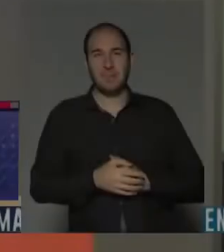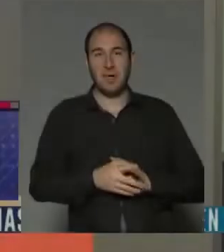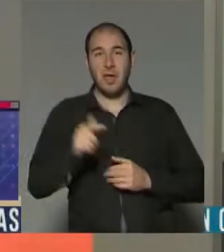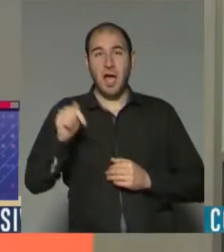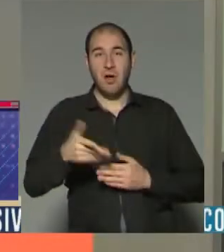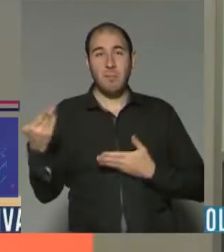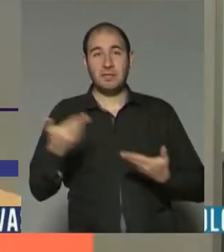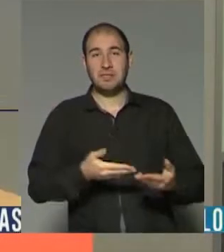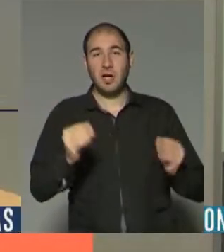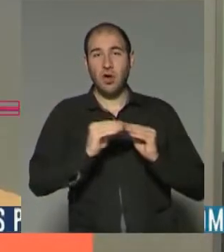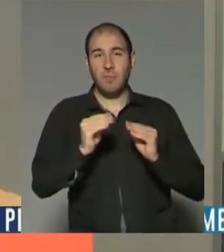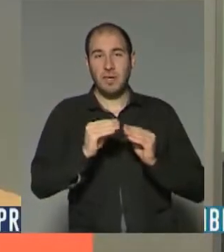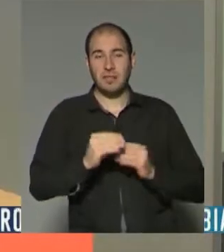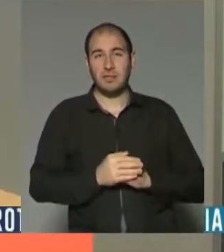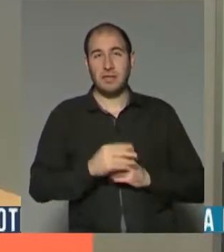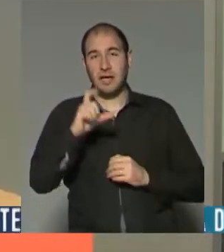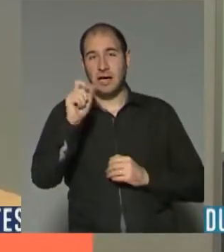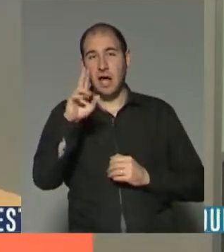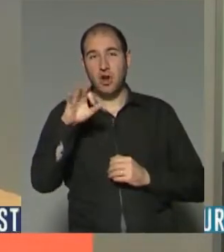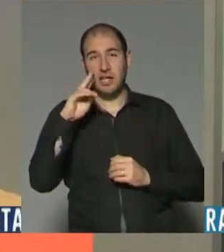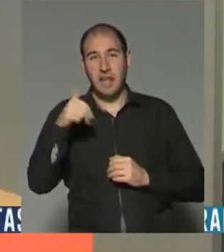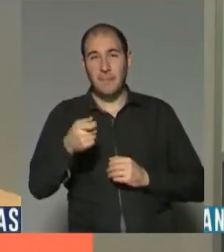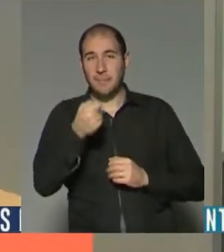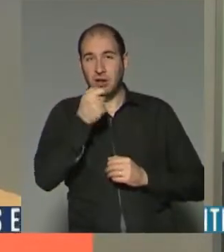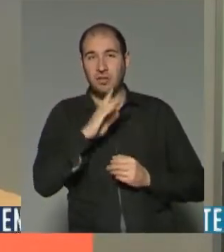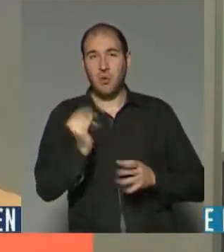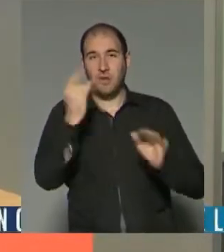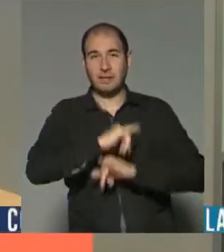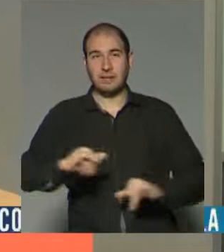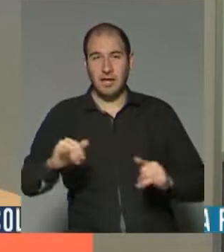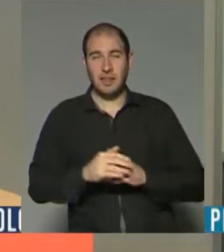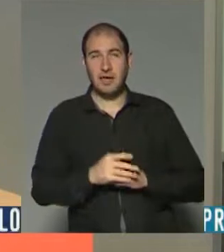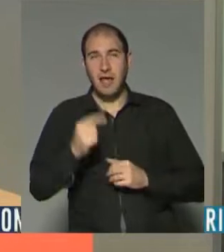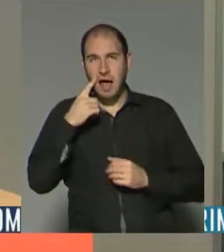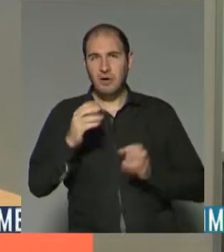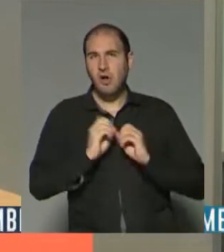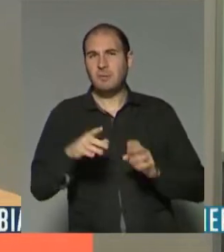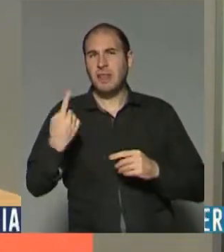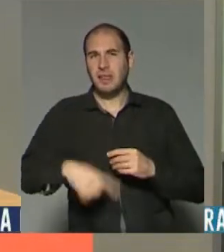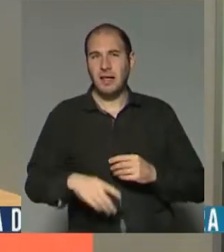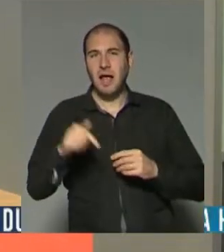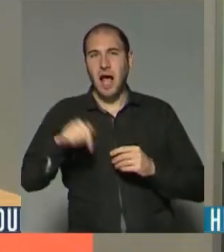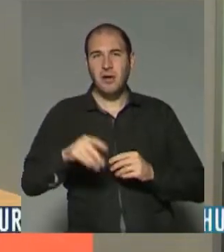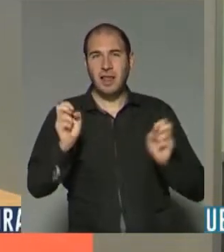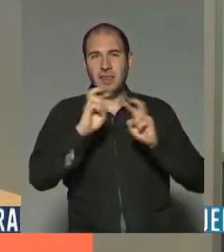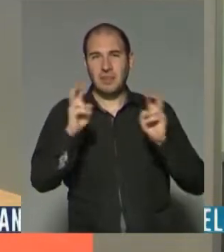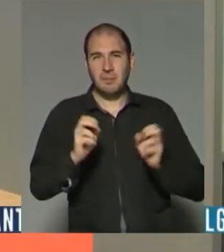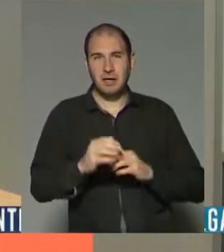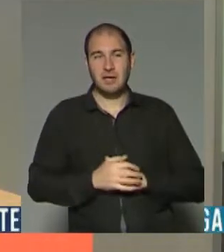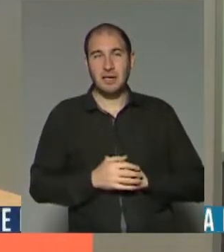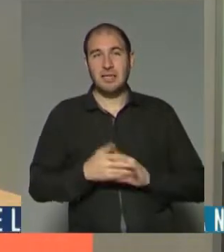Vamos ahora a presentar a nuestra compañera Carolina Morales, que es periodista de Universidad, con quien vamos a empezar a compartir ahora la columna